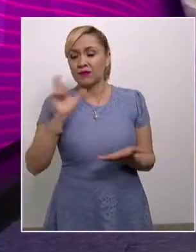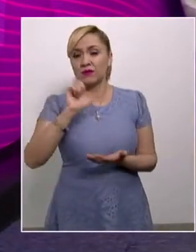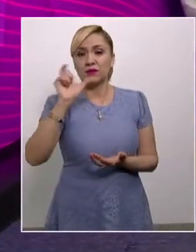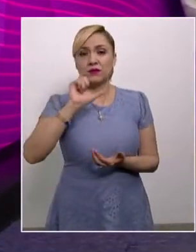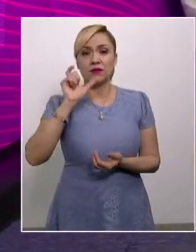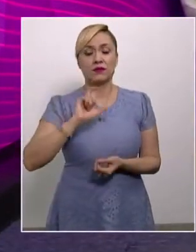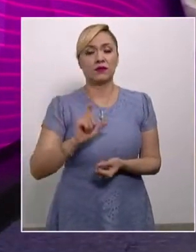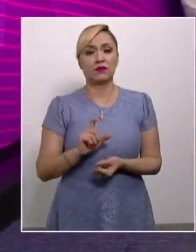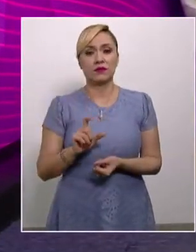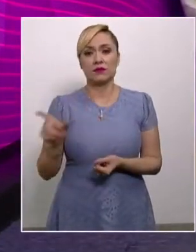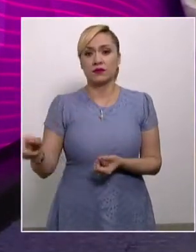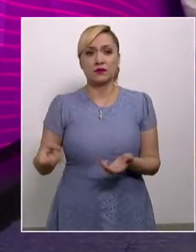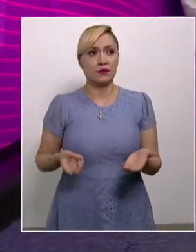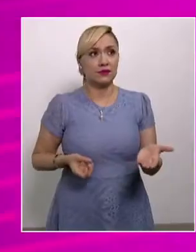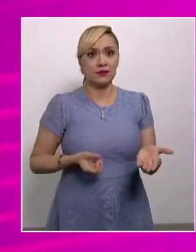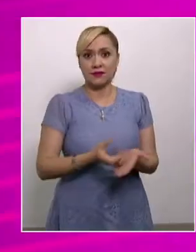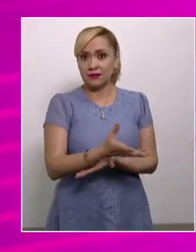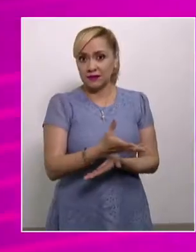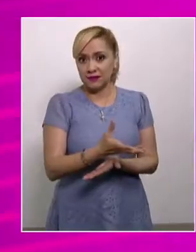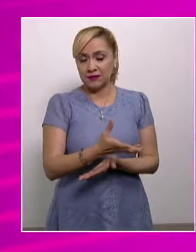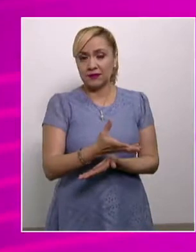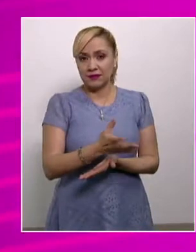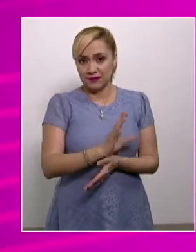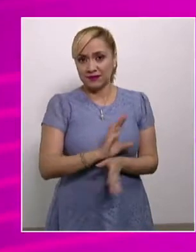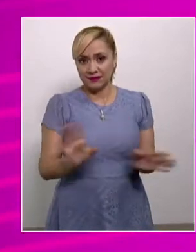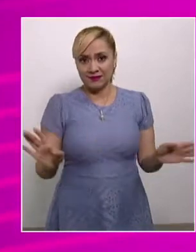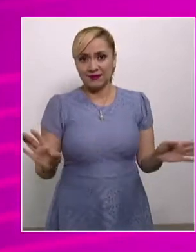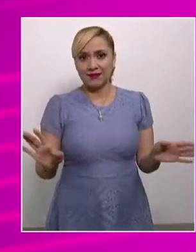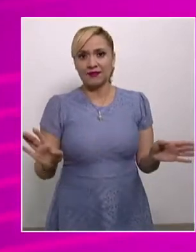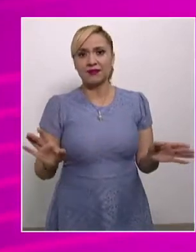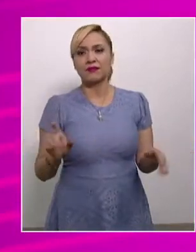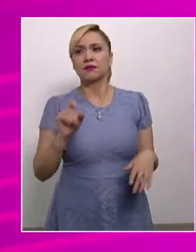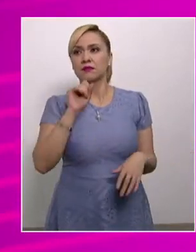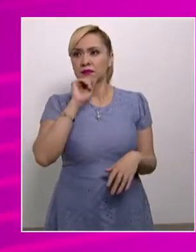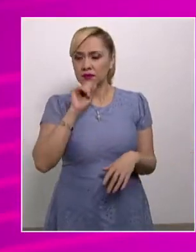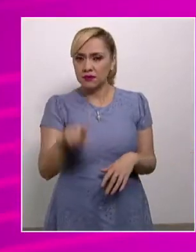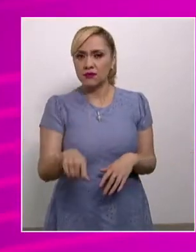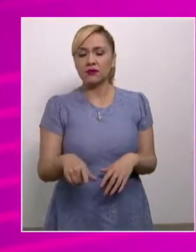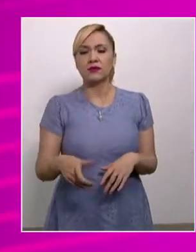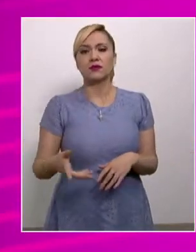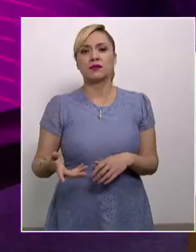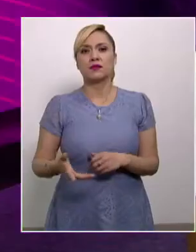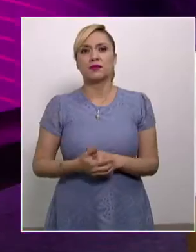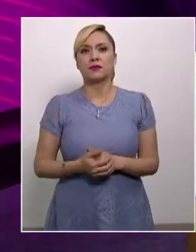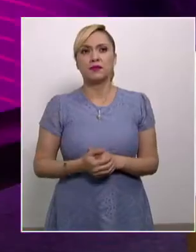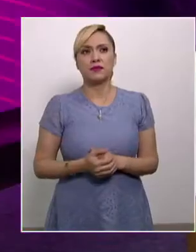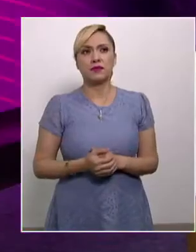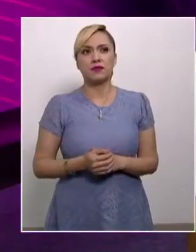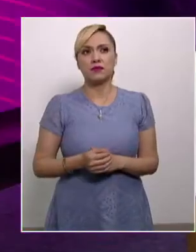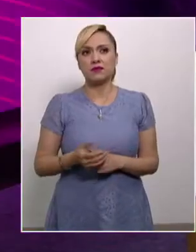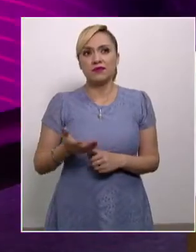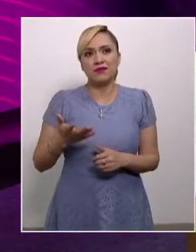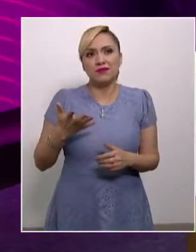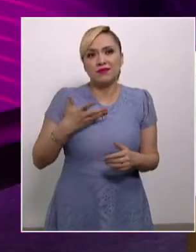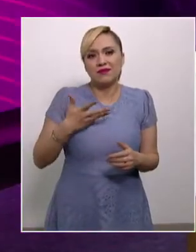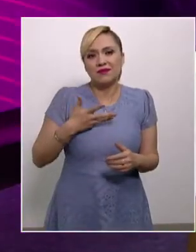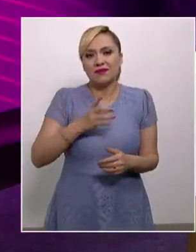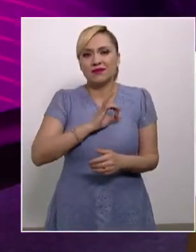Cuando logran salir o logramos apoyar para que salgan, también hay una